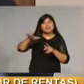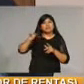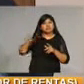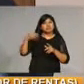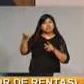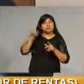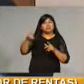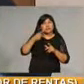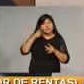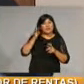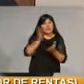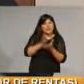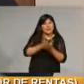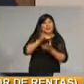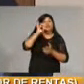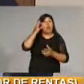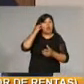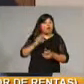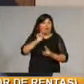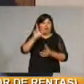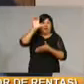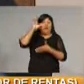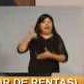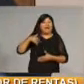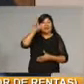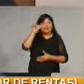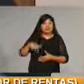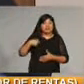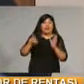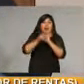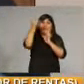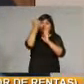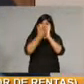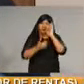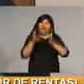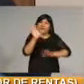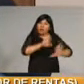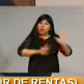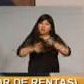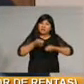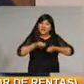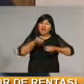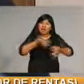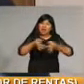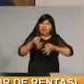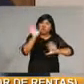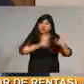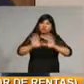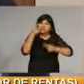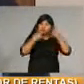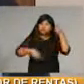tributario argentino tiene como preeminencia la autodeterminación de obligaciones fiscales es decir el contribuyente